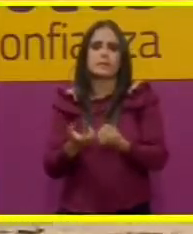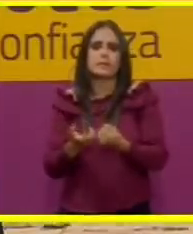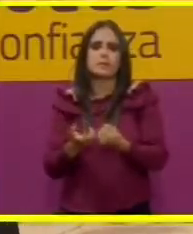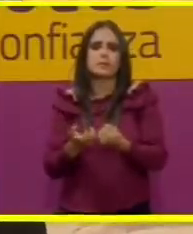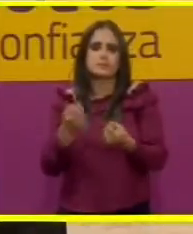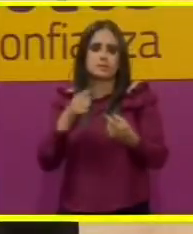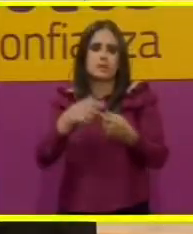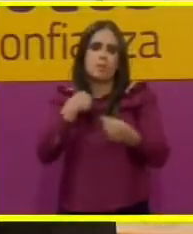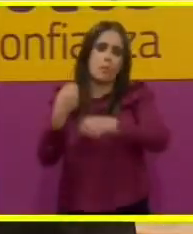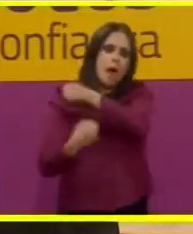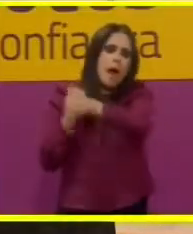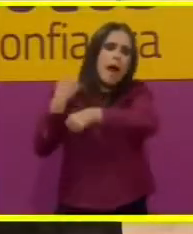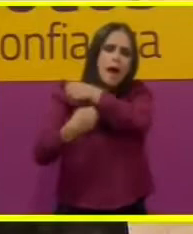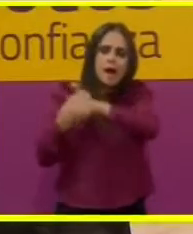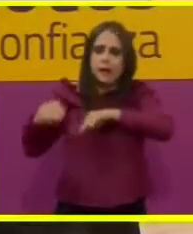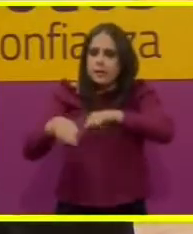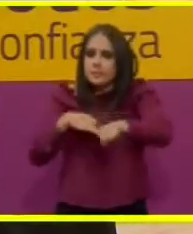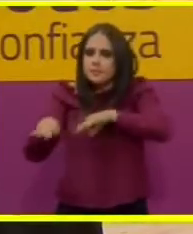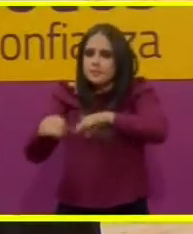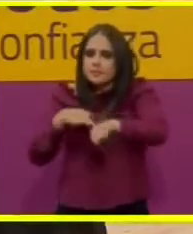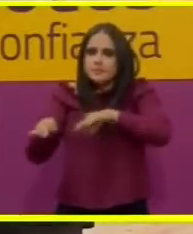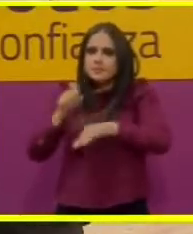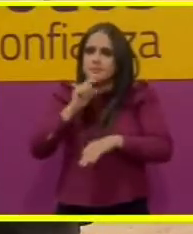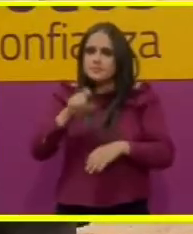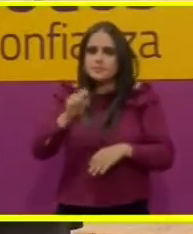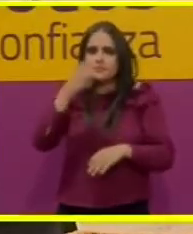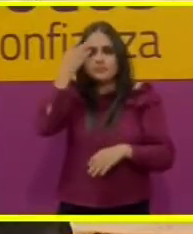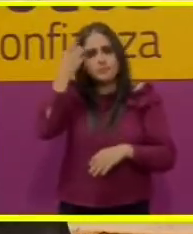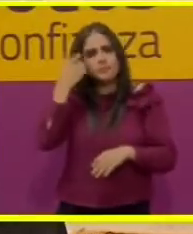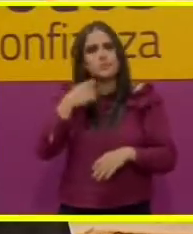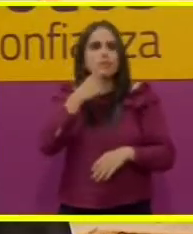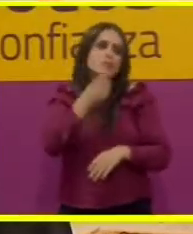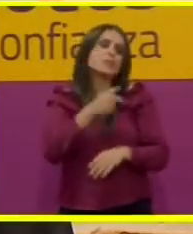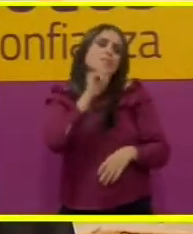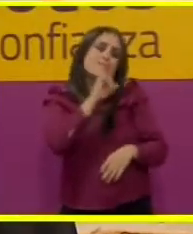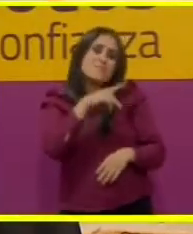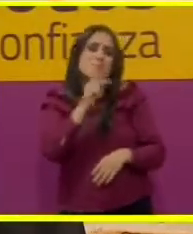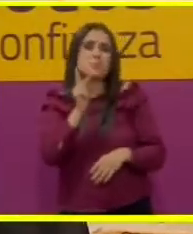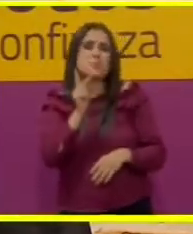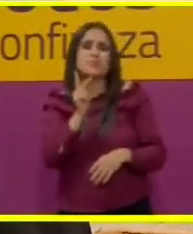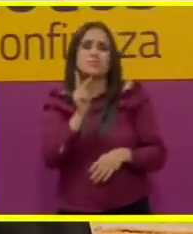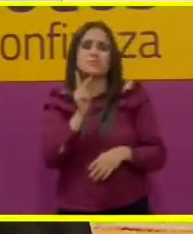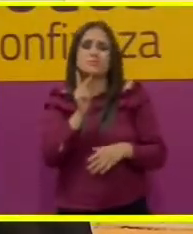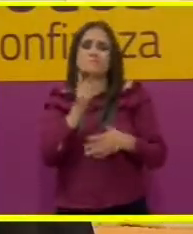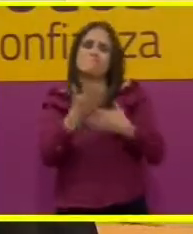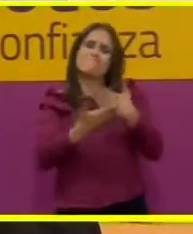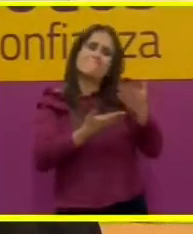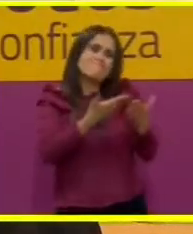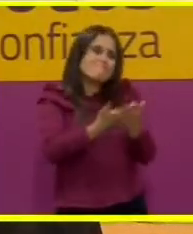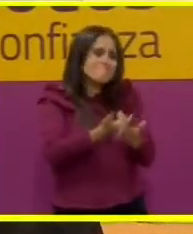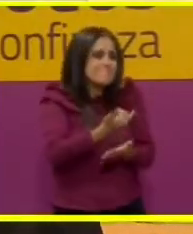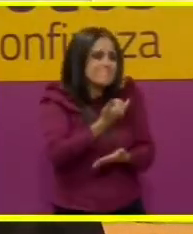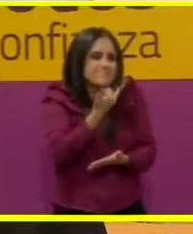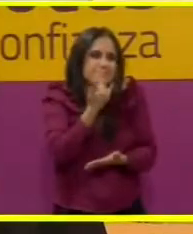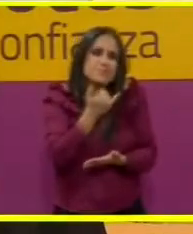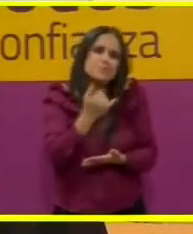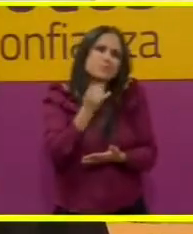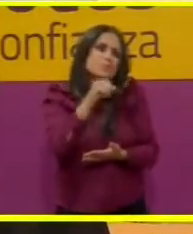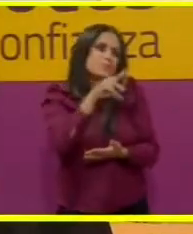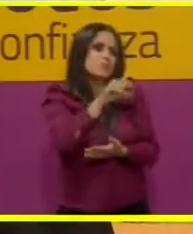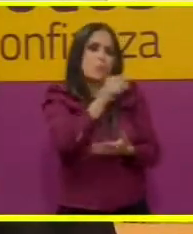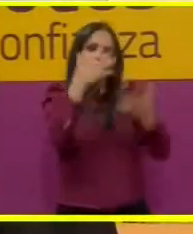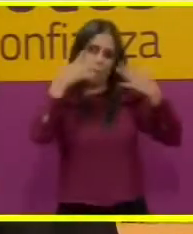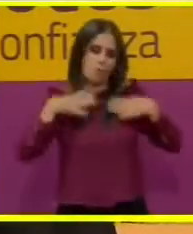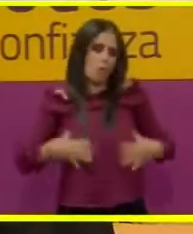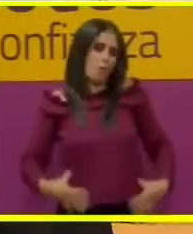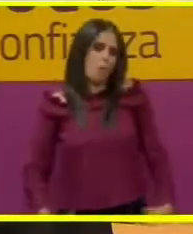en los que estuve muchos años trabajando, y me decían, ¿sabes qué? Sí, pero no puedes venir